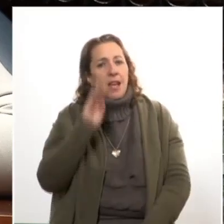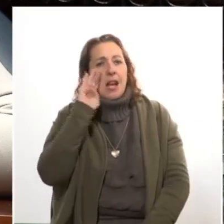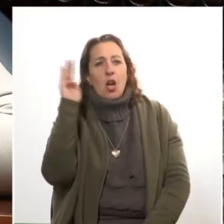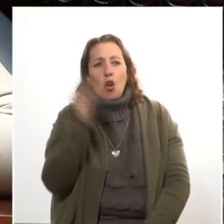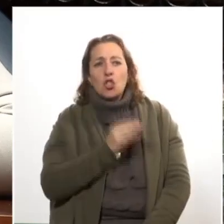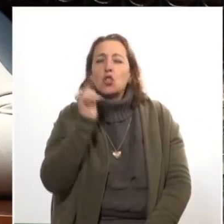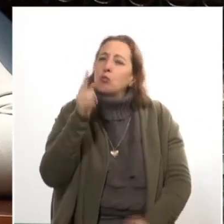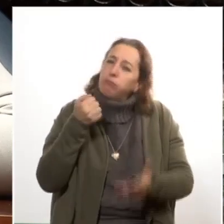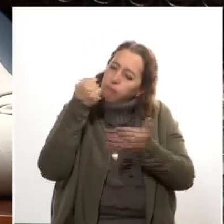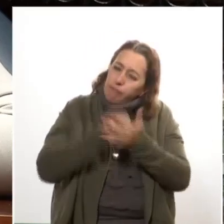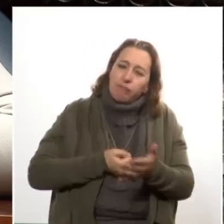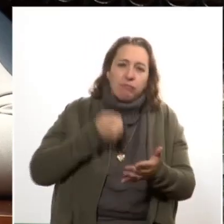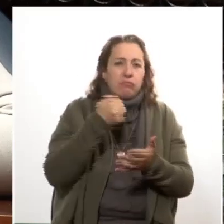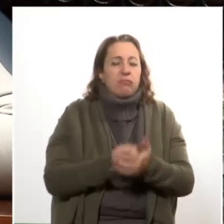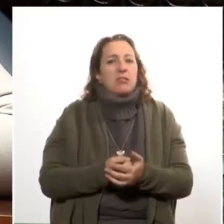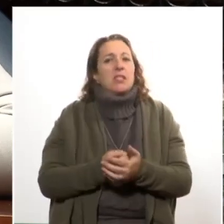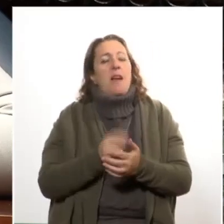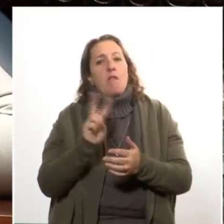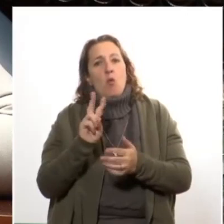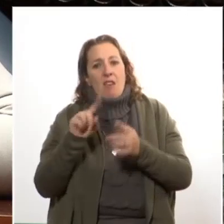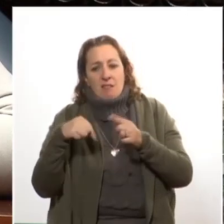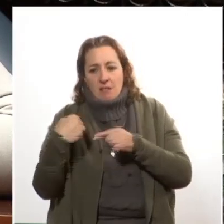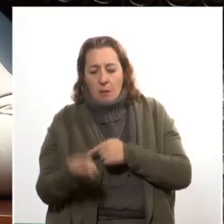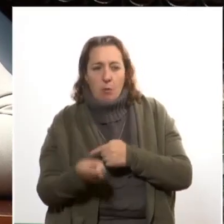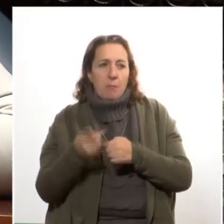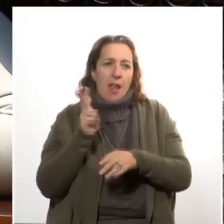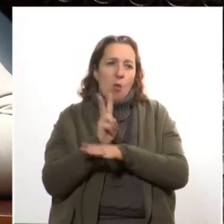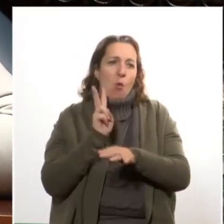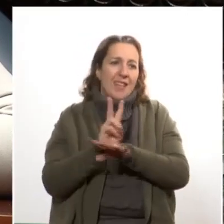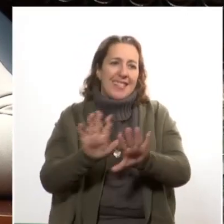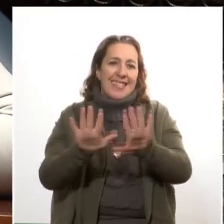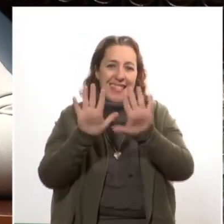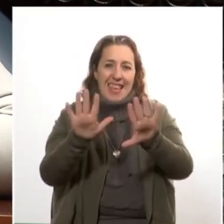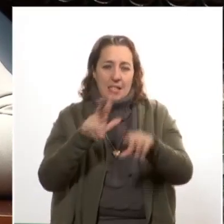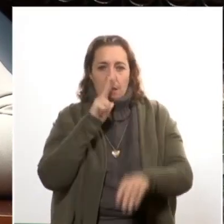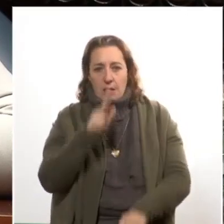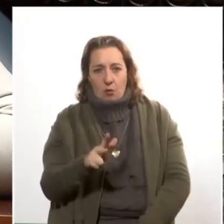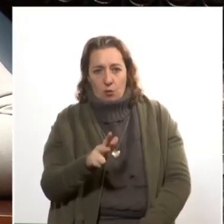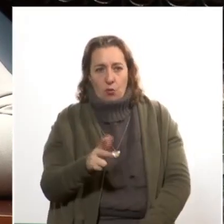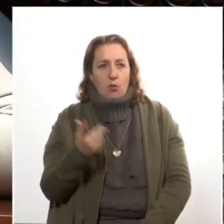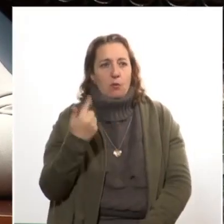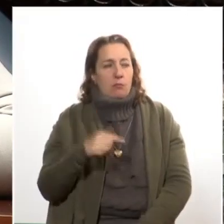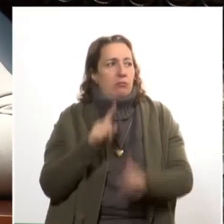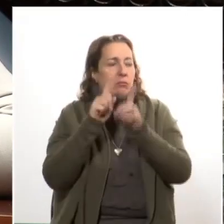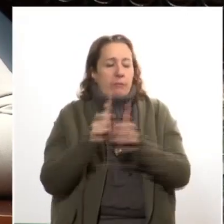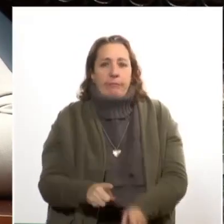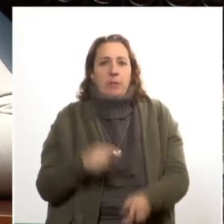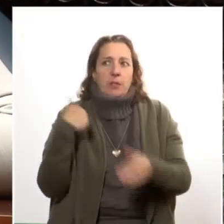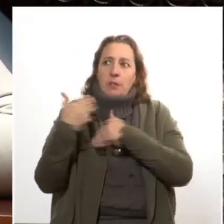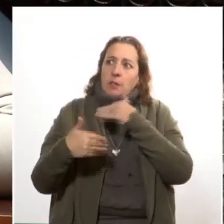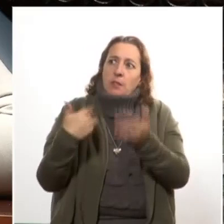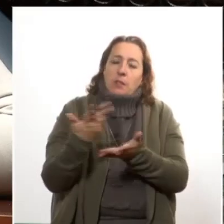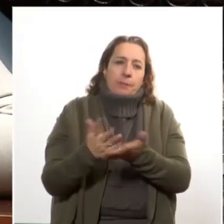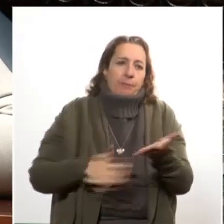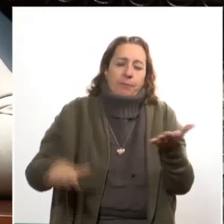su pujanza en la viudez para educar a sus 10 hijos, con el agravante de tener que sobrellevar la